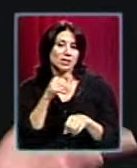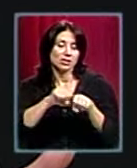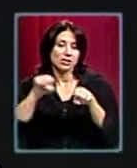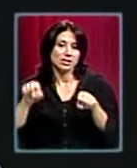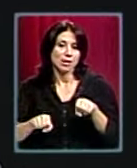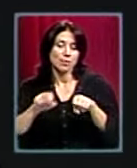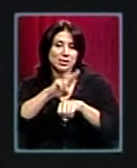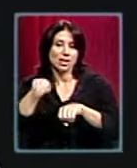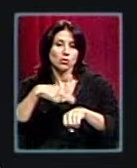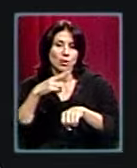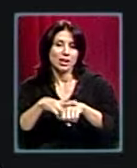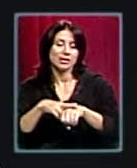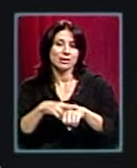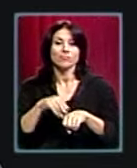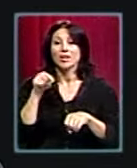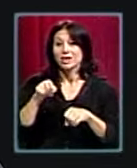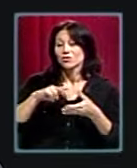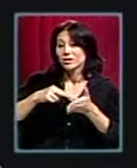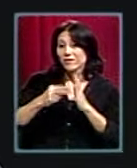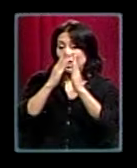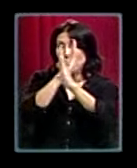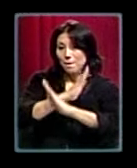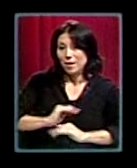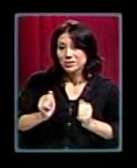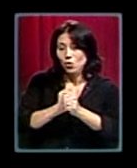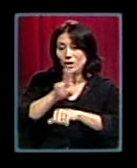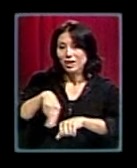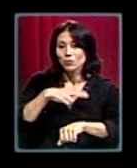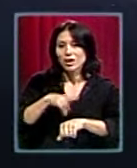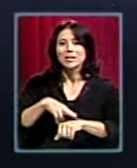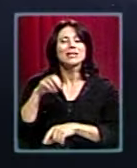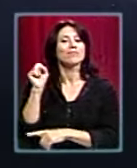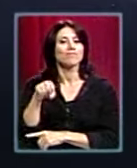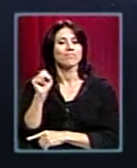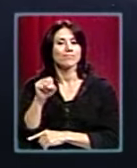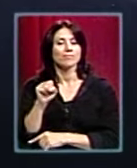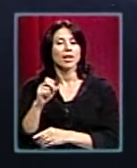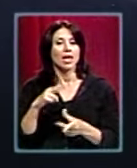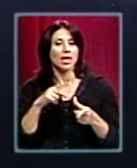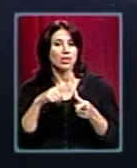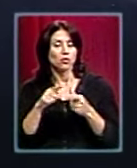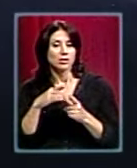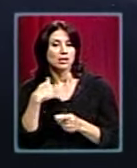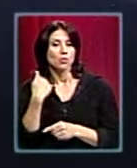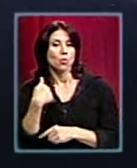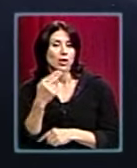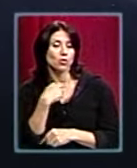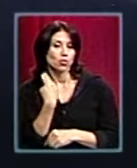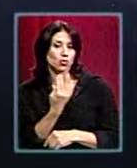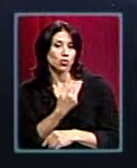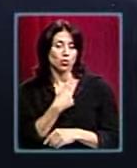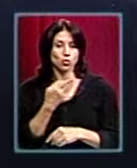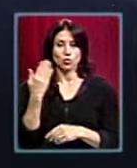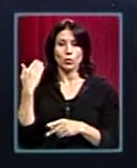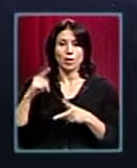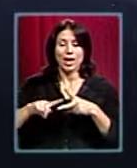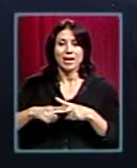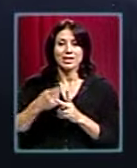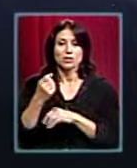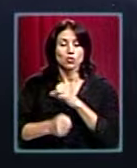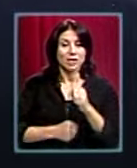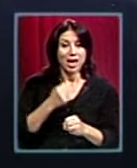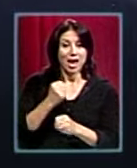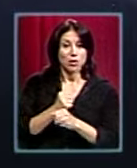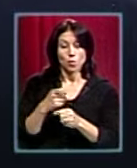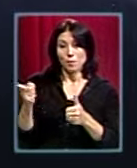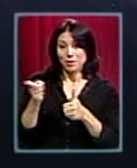naturaleza. Y eso es paz con la naturaleza, ¿verdad? También. Entonces, cuando nosotros anunciamos a inicios de año, fue el primer país en el mundo que